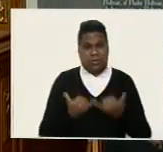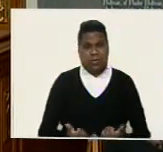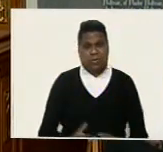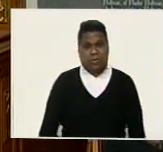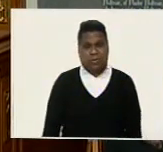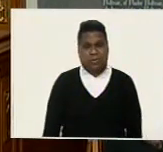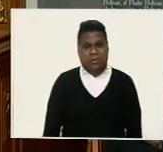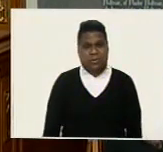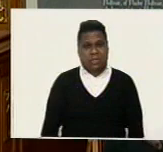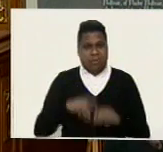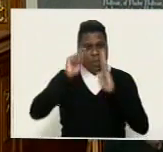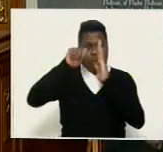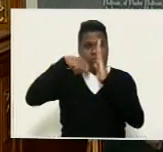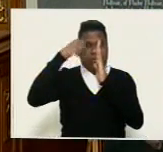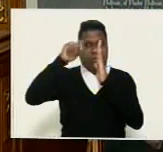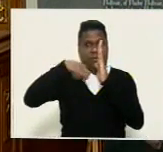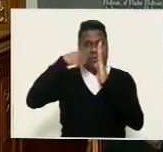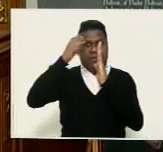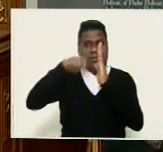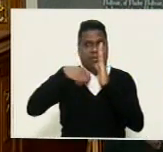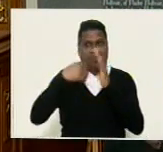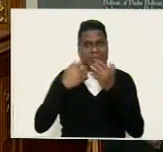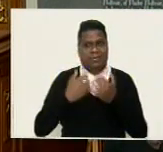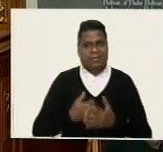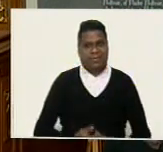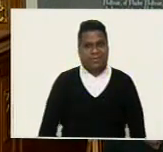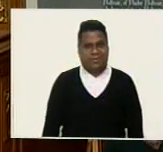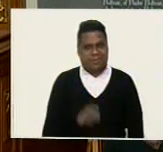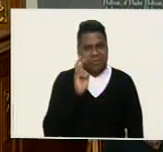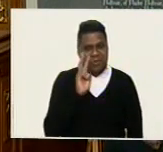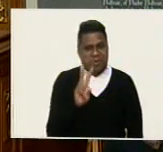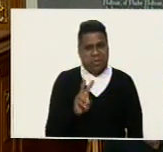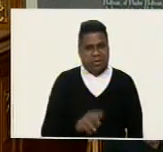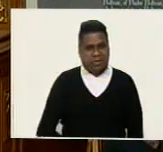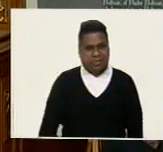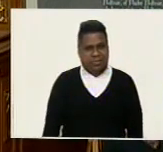Tenemos un video ahí, vamos a ver este video, por favor.